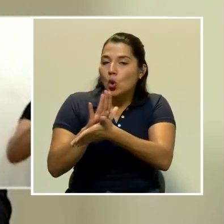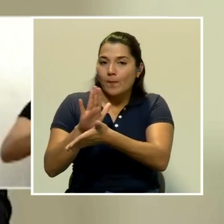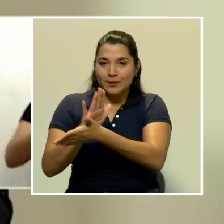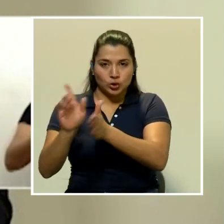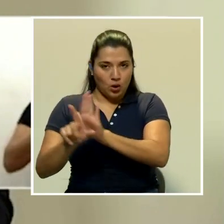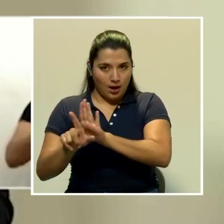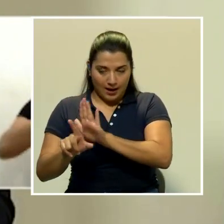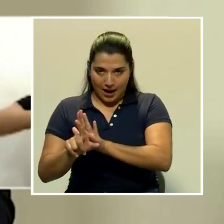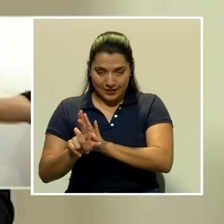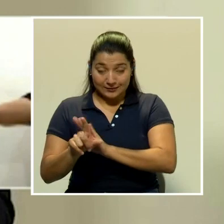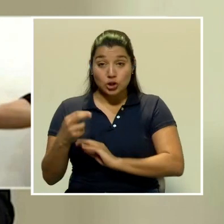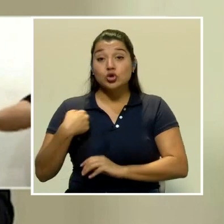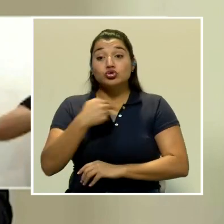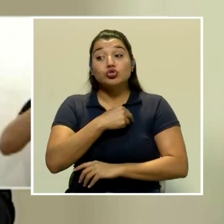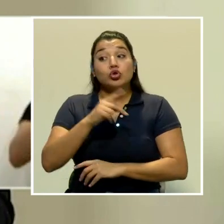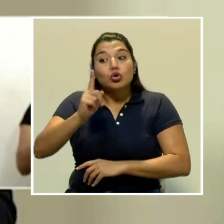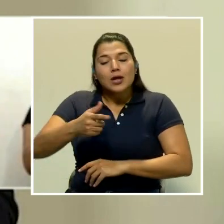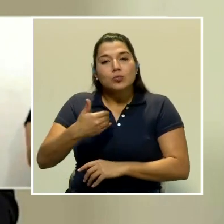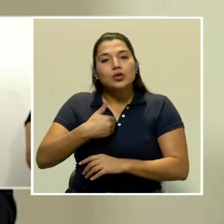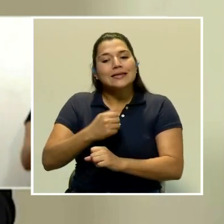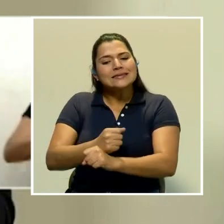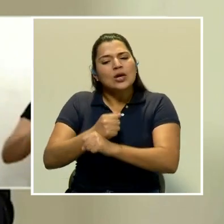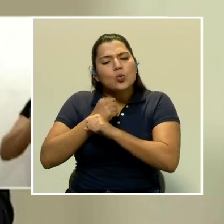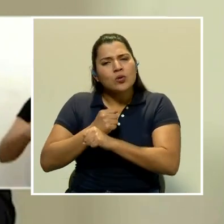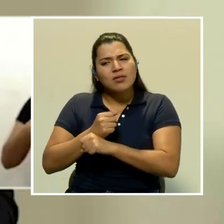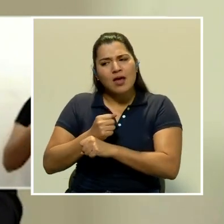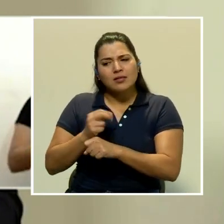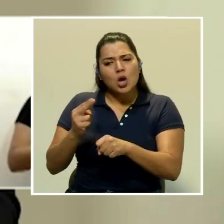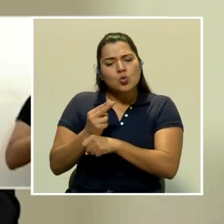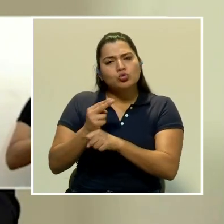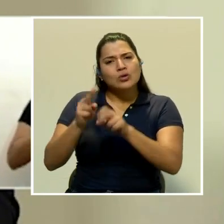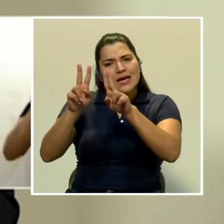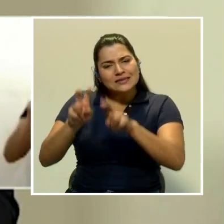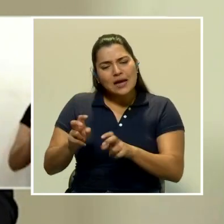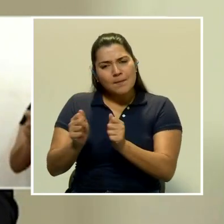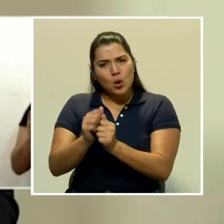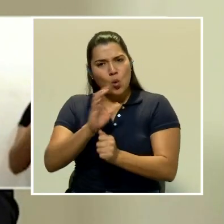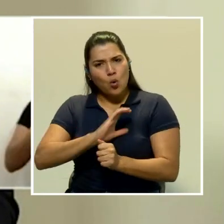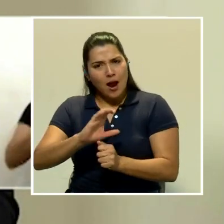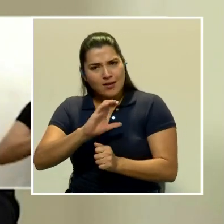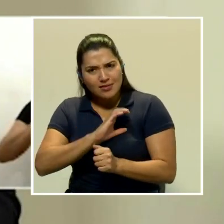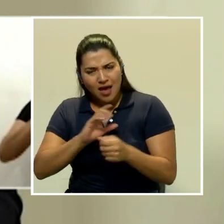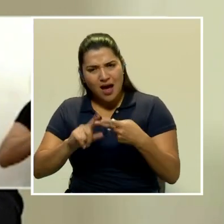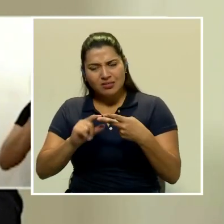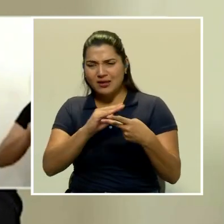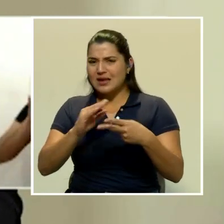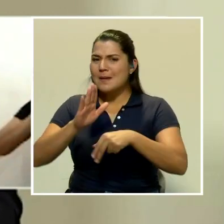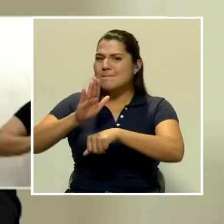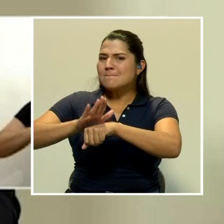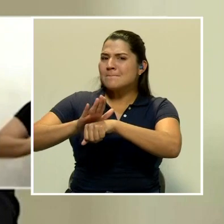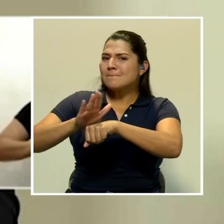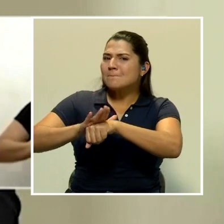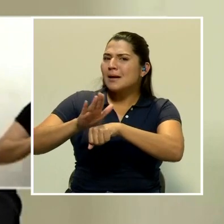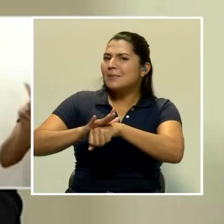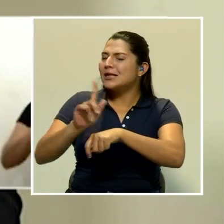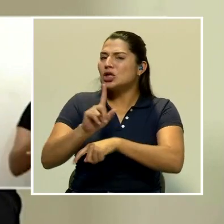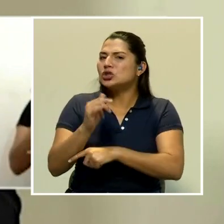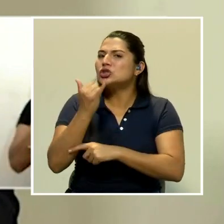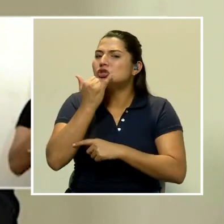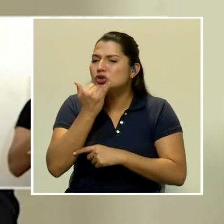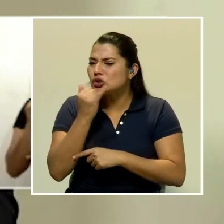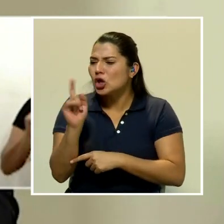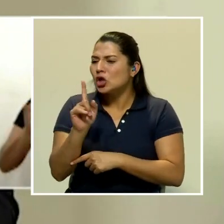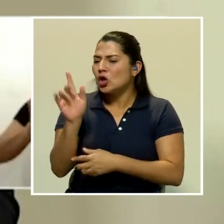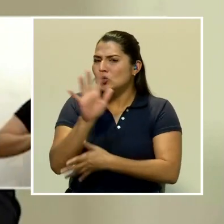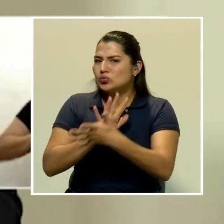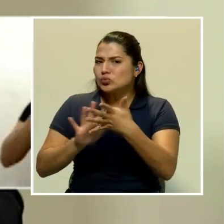uso, pero sí tenemos que asegurarnos que sean pruebas de calidad, pruebas que son de un nivel que permita no inducir a errores, no inducir a